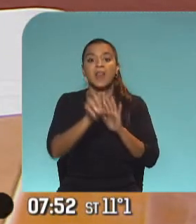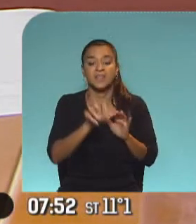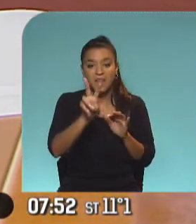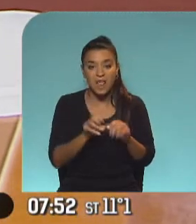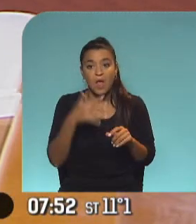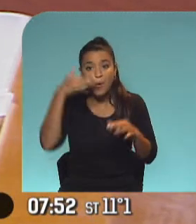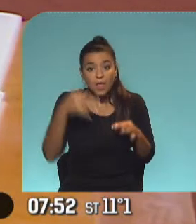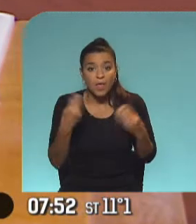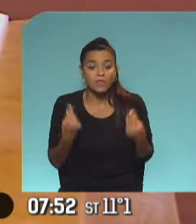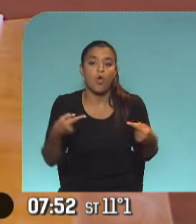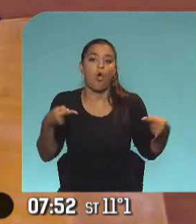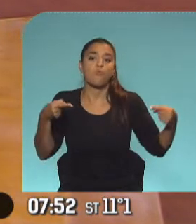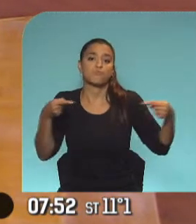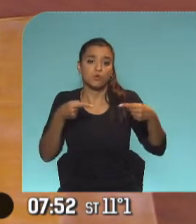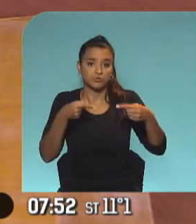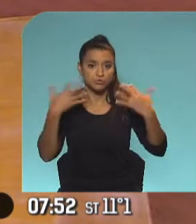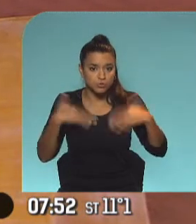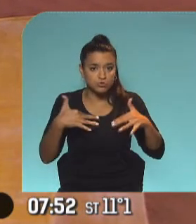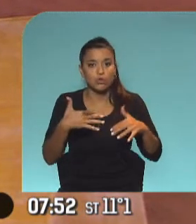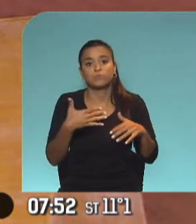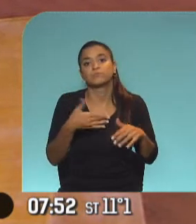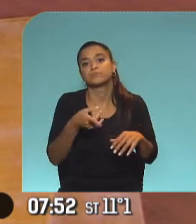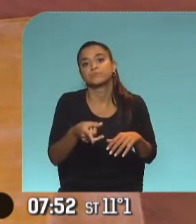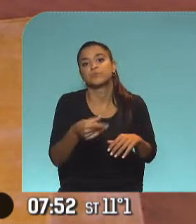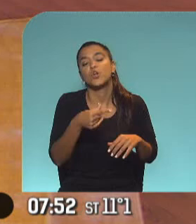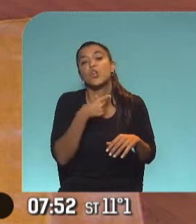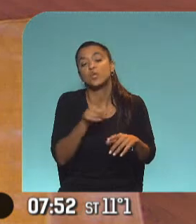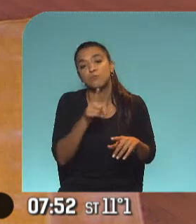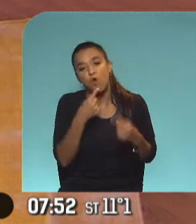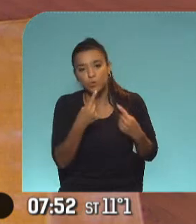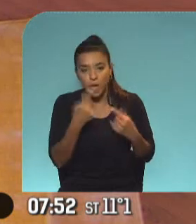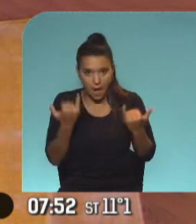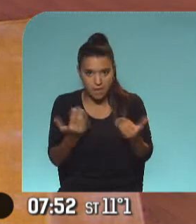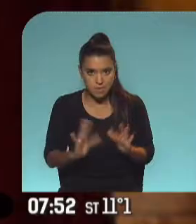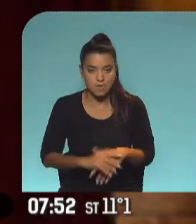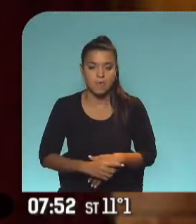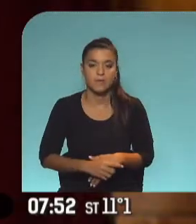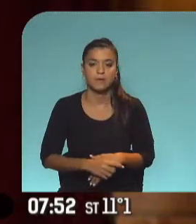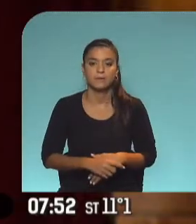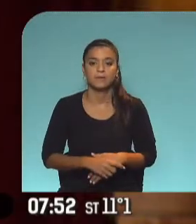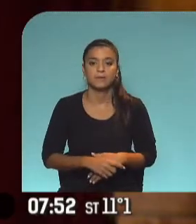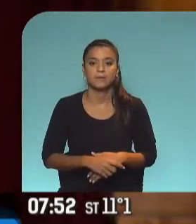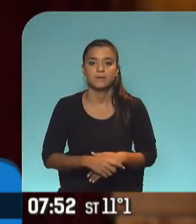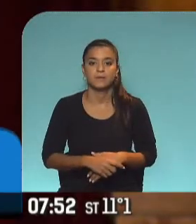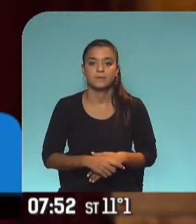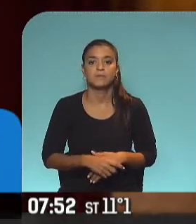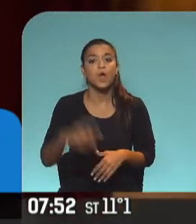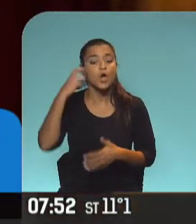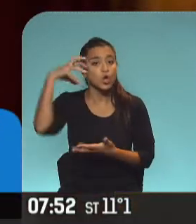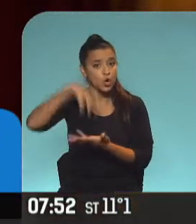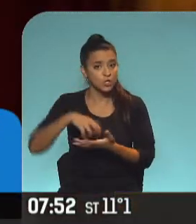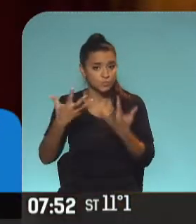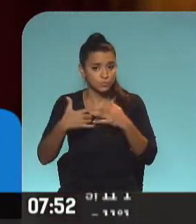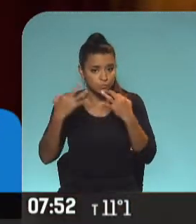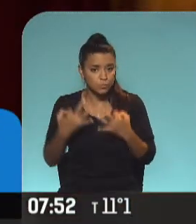Lo cierto es que la oposición pegó el portazo y hubo cuestionamientos. Por suerte el Congreso está